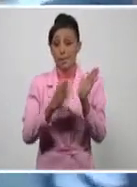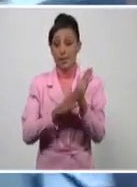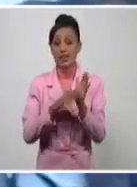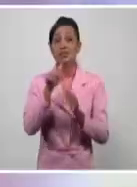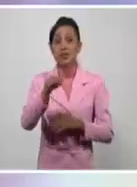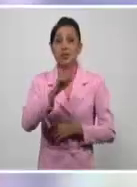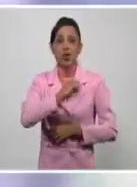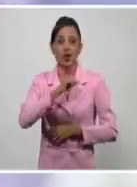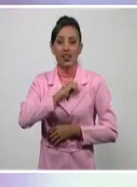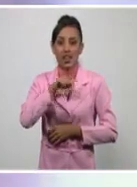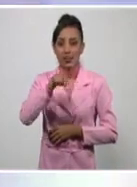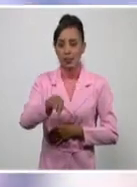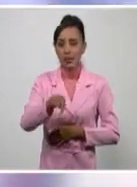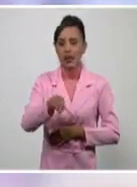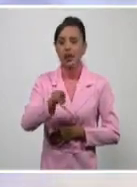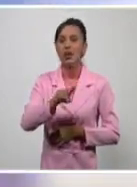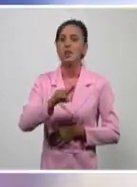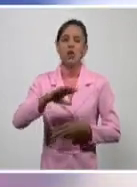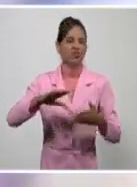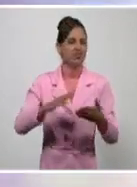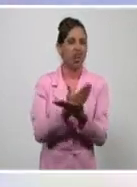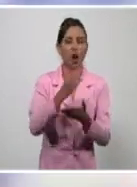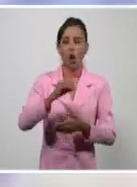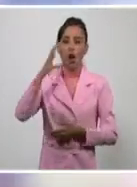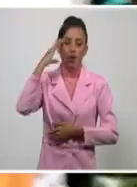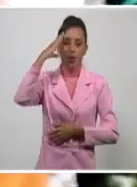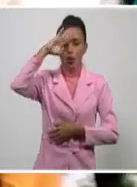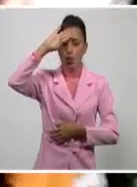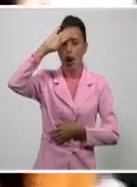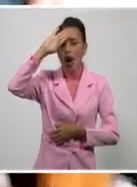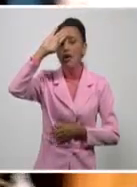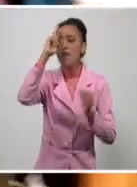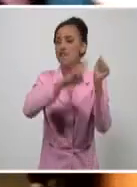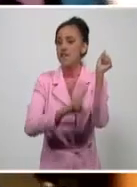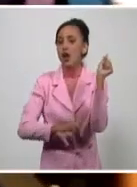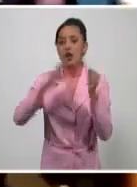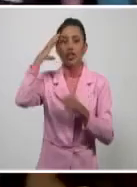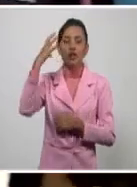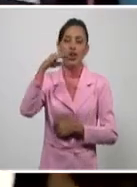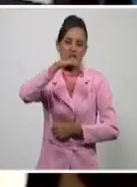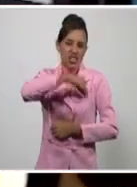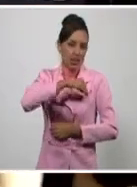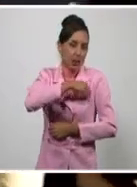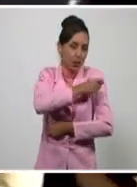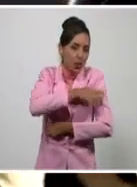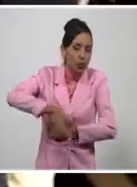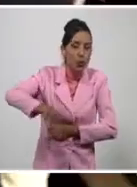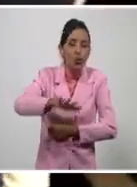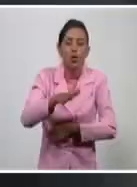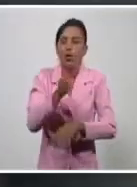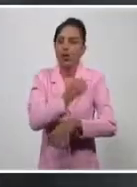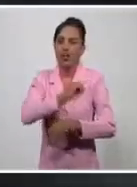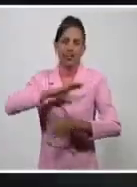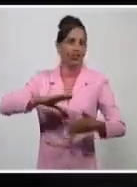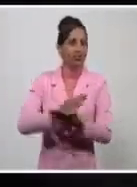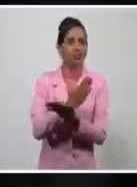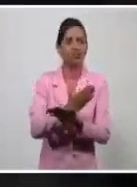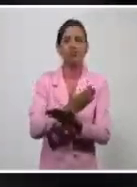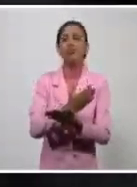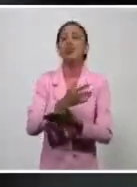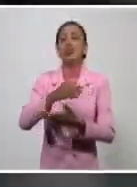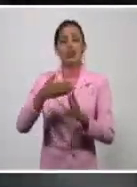por deslegitimar la institucionalidad, los valores del Estado y el sentir del pueblo, apostando por la fractura de la cultura, ha sido